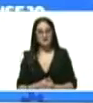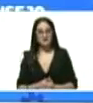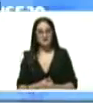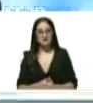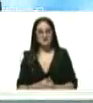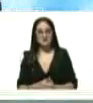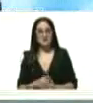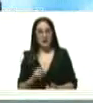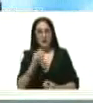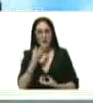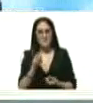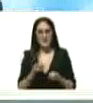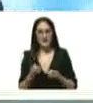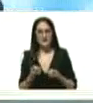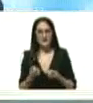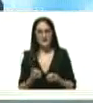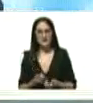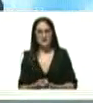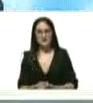a buen precio,